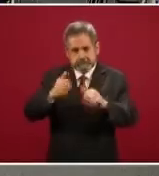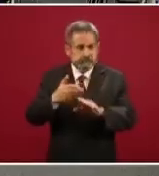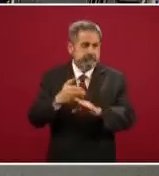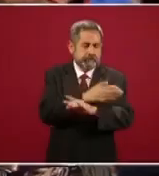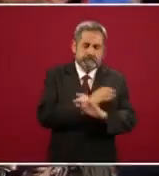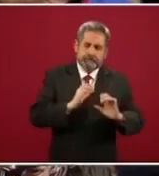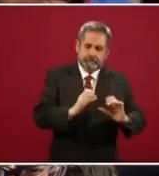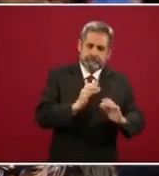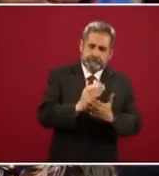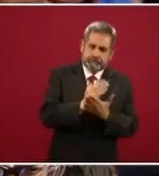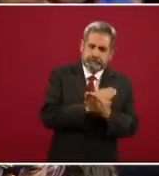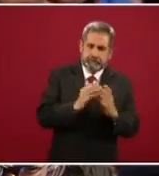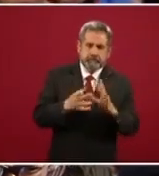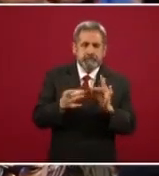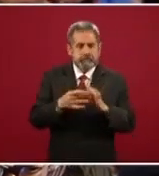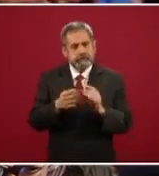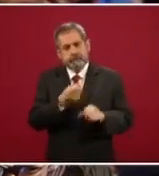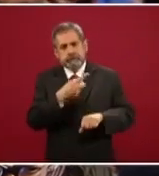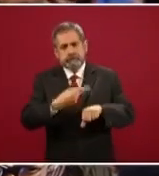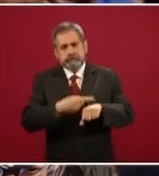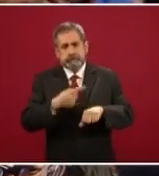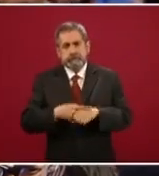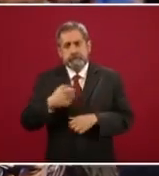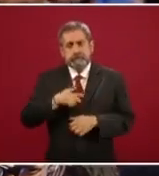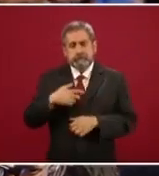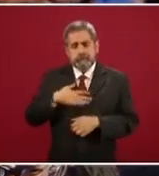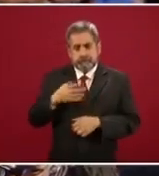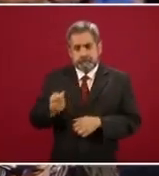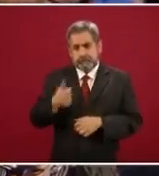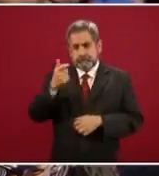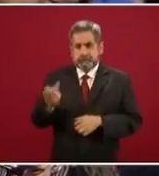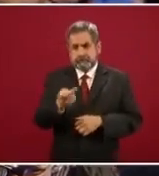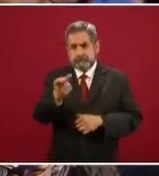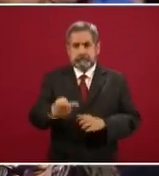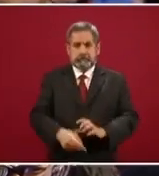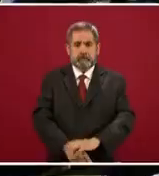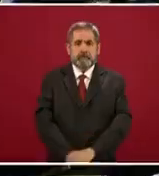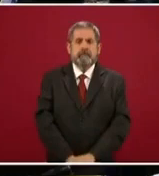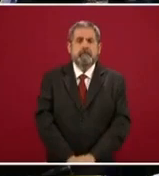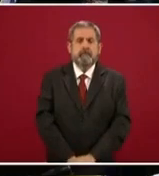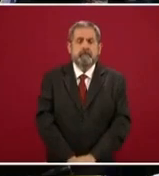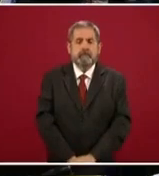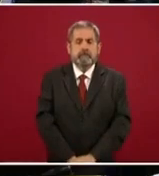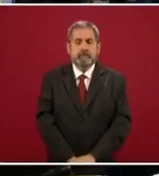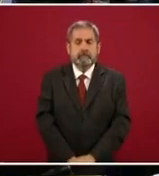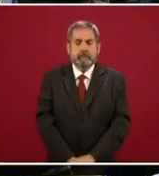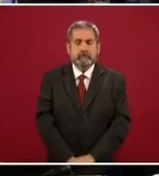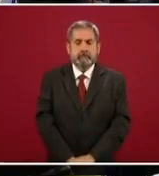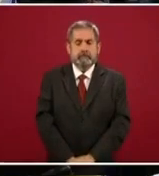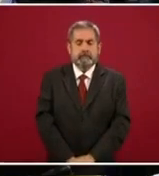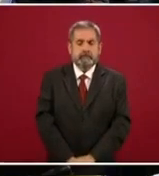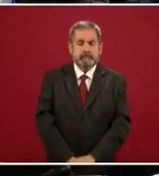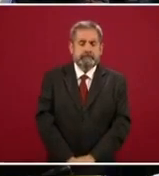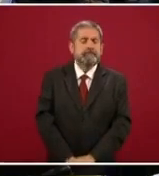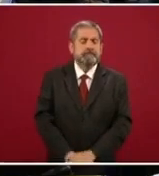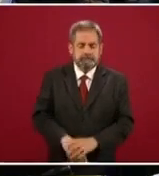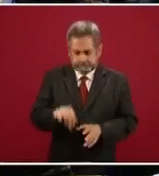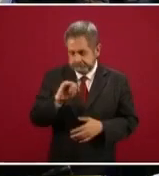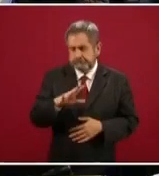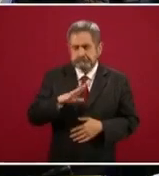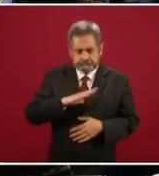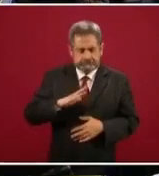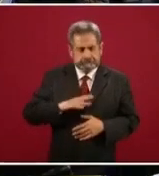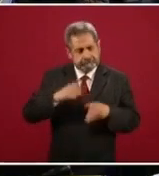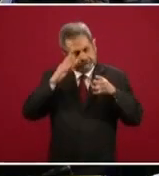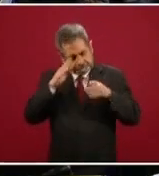prevención también de la enfermedad. Esa sería la primera pregunta. Sí, se está trabajando en eso.